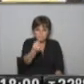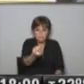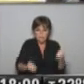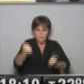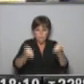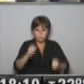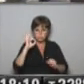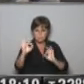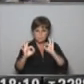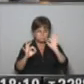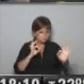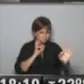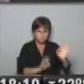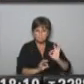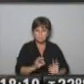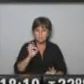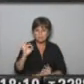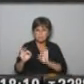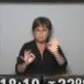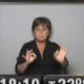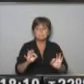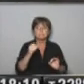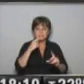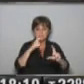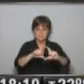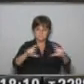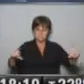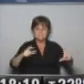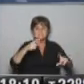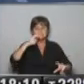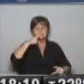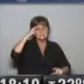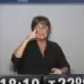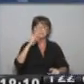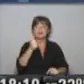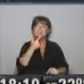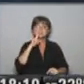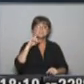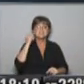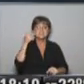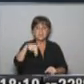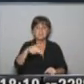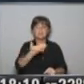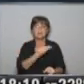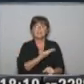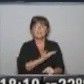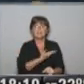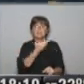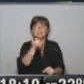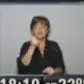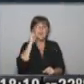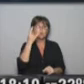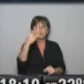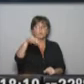en principio la placa del automóvil. Él se llama Sebastián Eduardo Fagundes, es productor